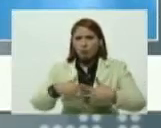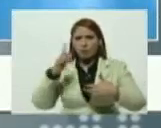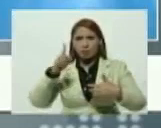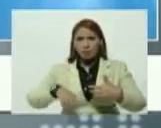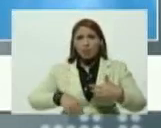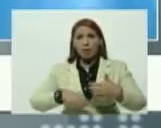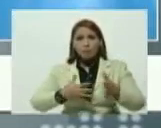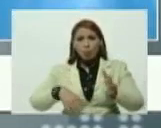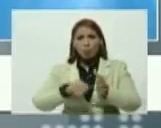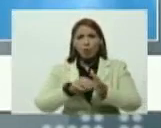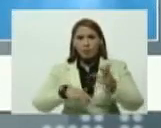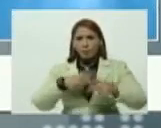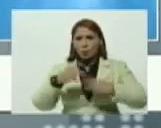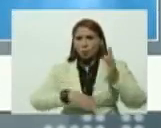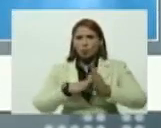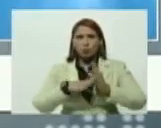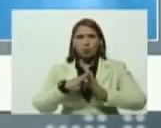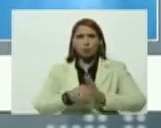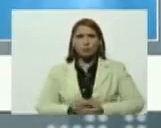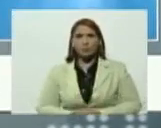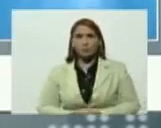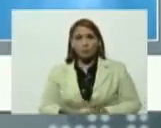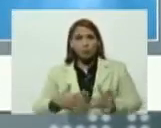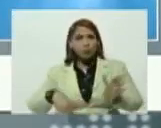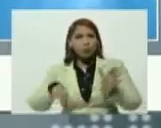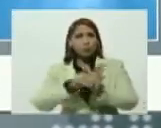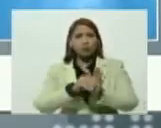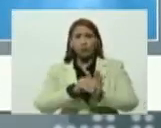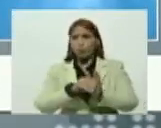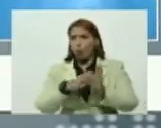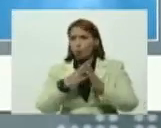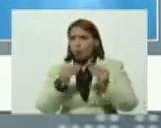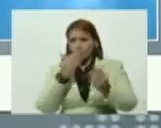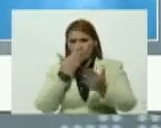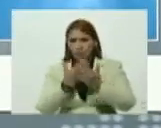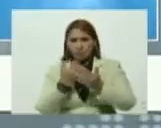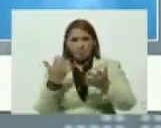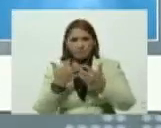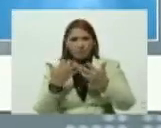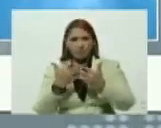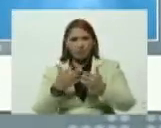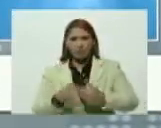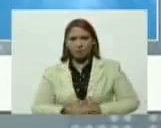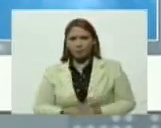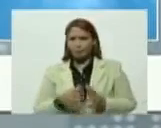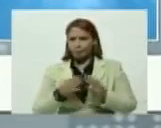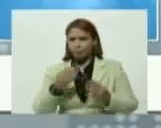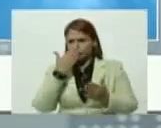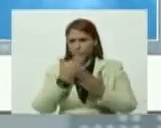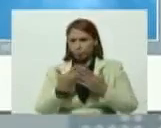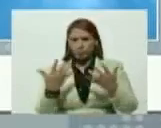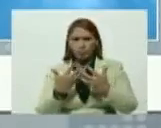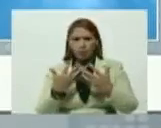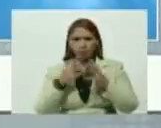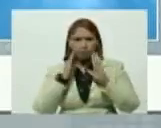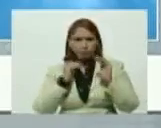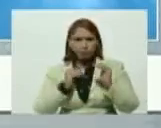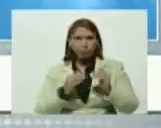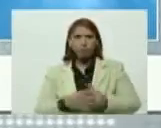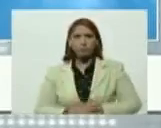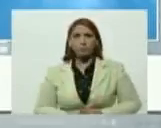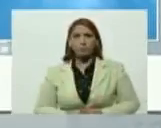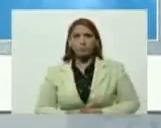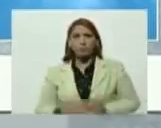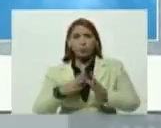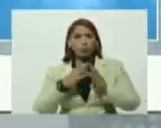la producción. Volver, volver, todos los frentes de batalla, todos los frentes de batalla, atenderlos.